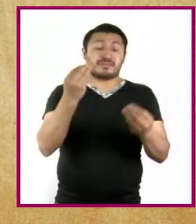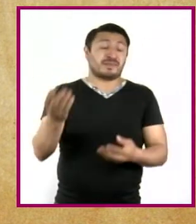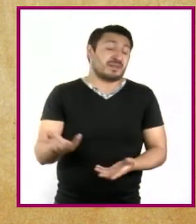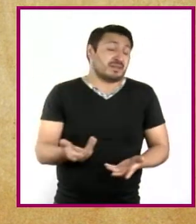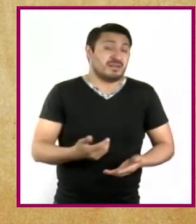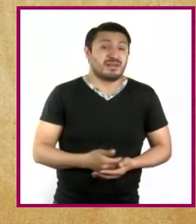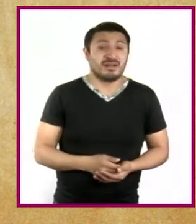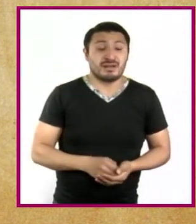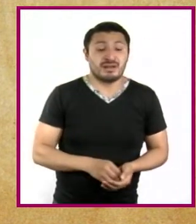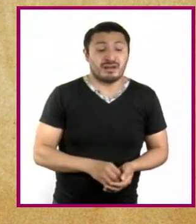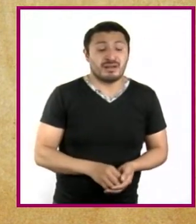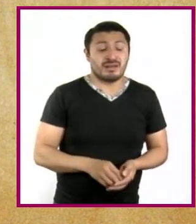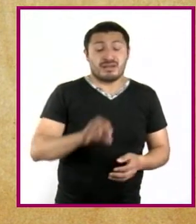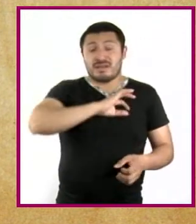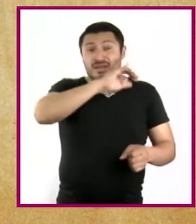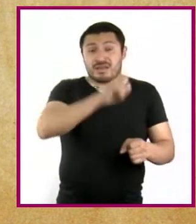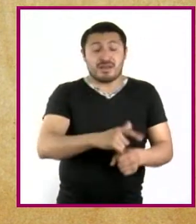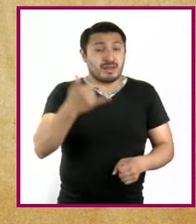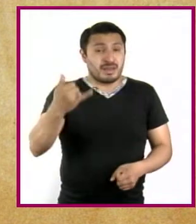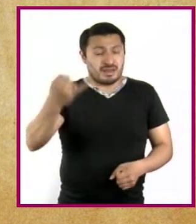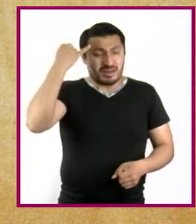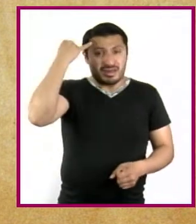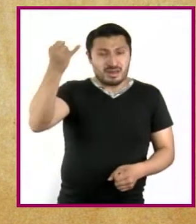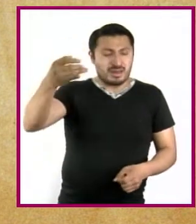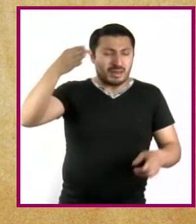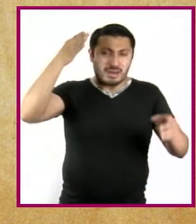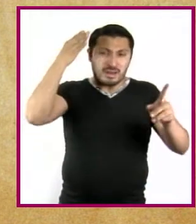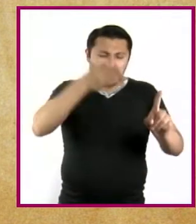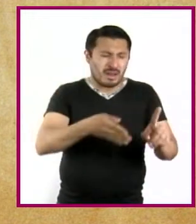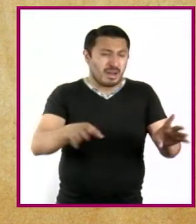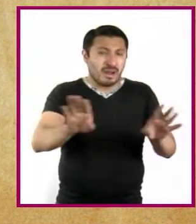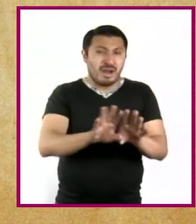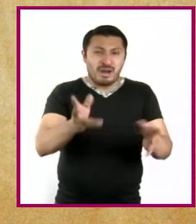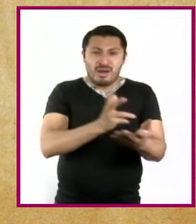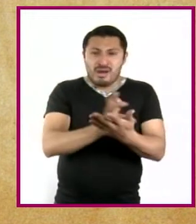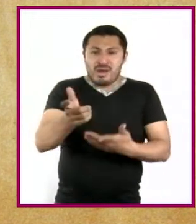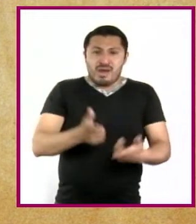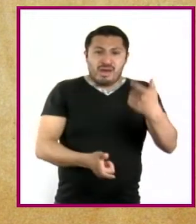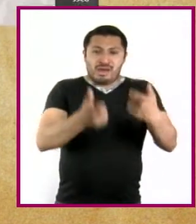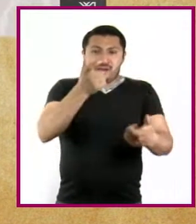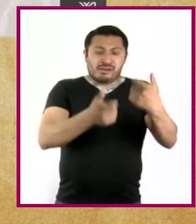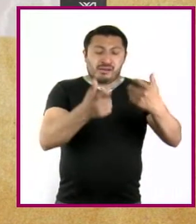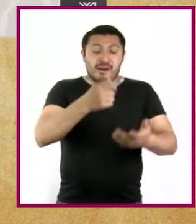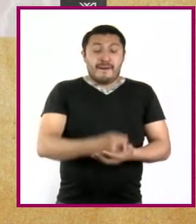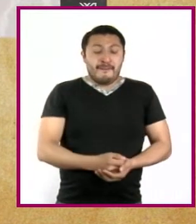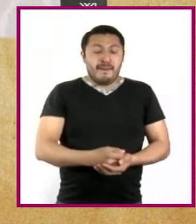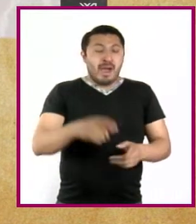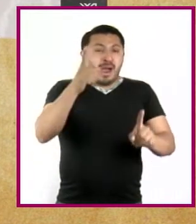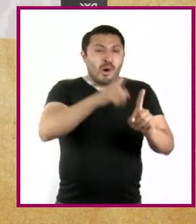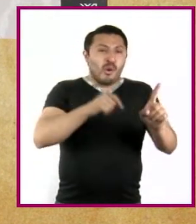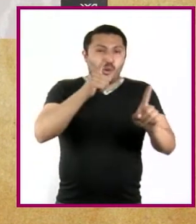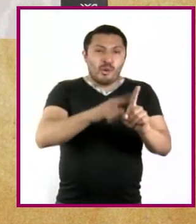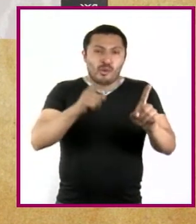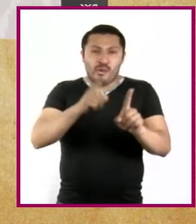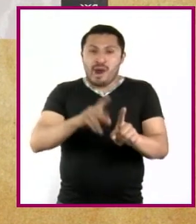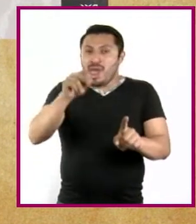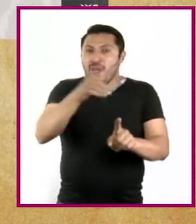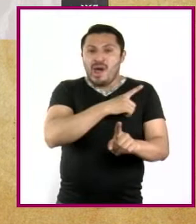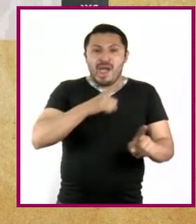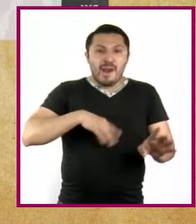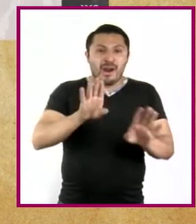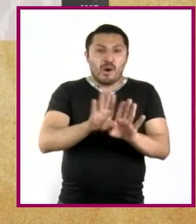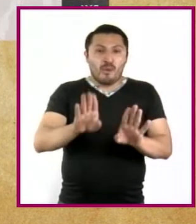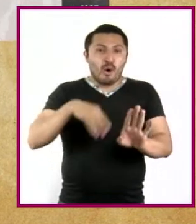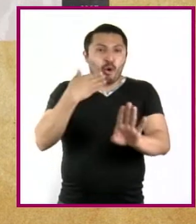frecuencia y su punto de vista tiende a ser excesivamente económico. Estas críticas no deben ensombrecer